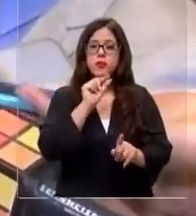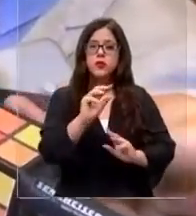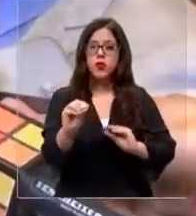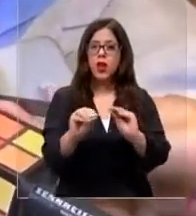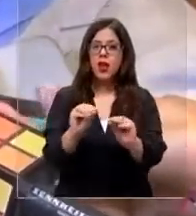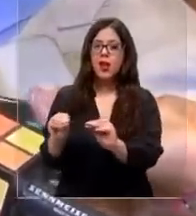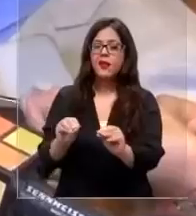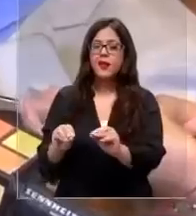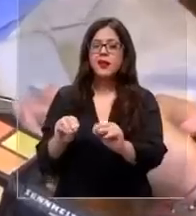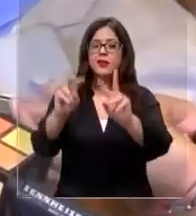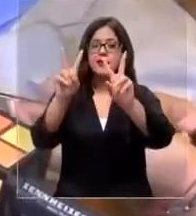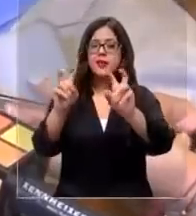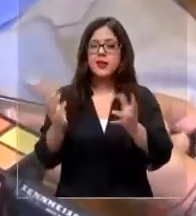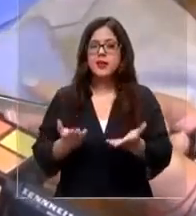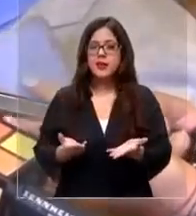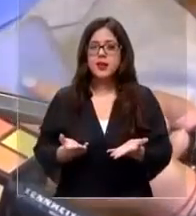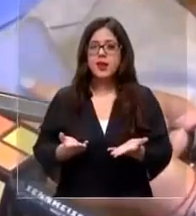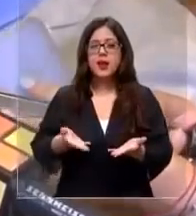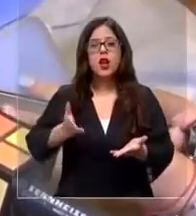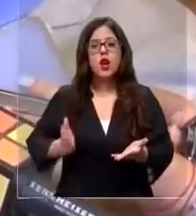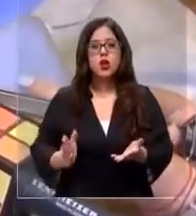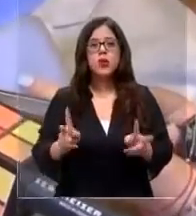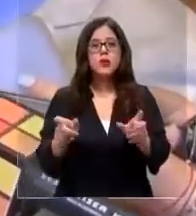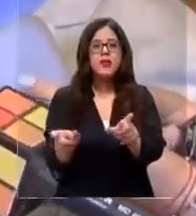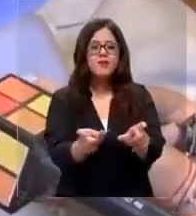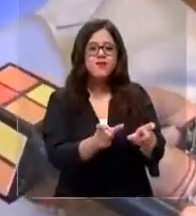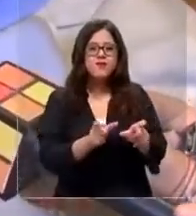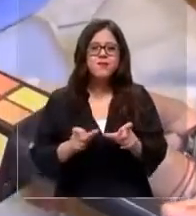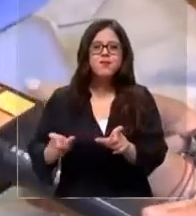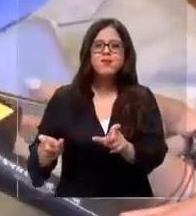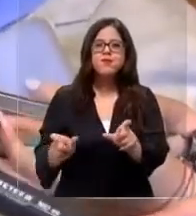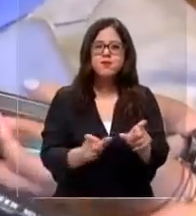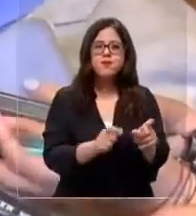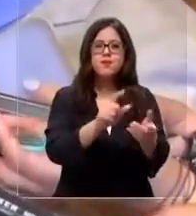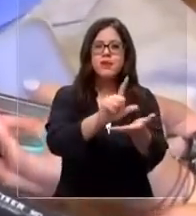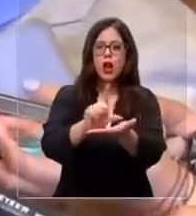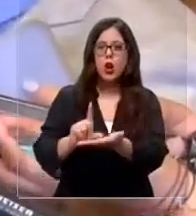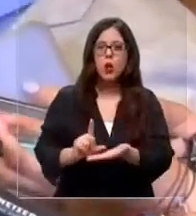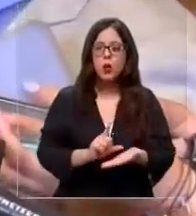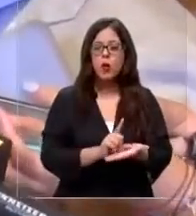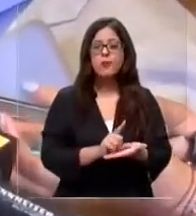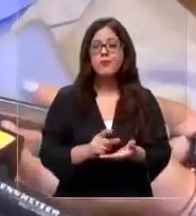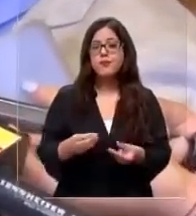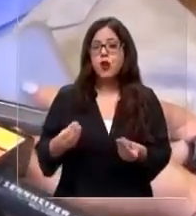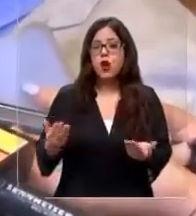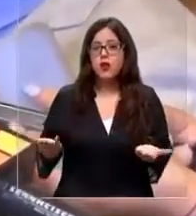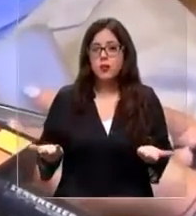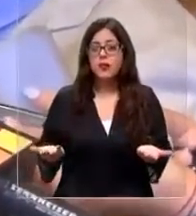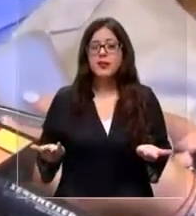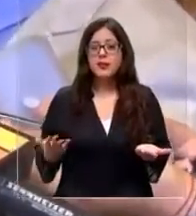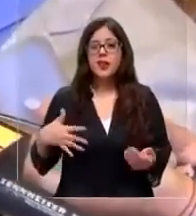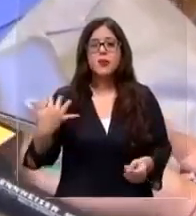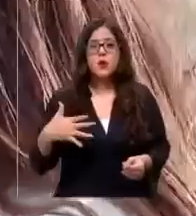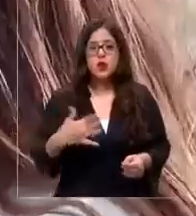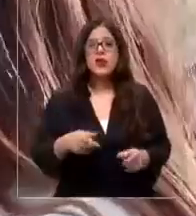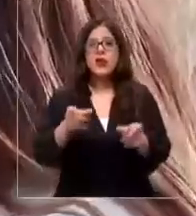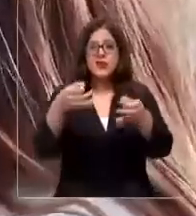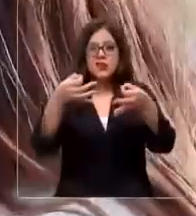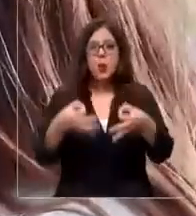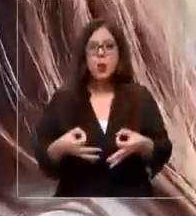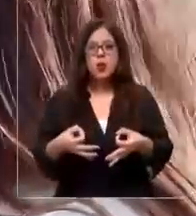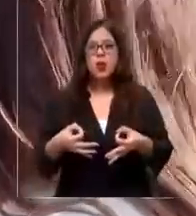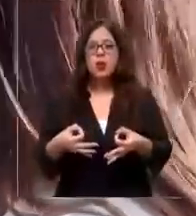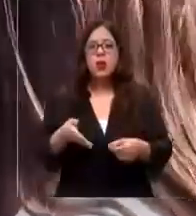en torno a mantener la movilidad y los patrullajes en los distintos territorios porque obviamente nos interesa mantener la seguridad.